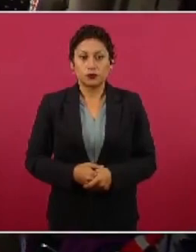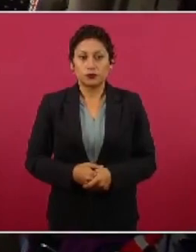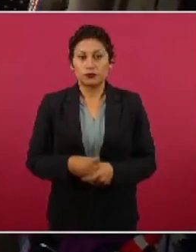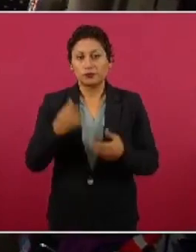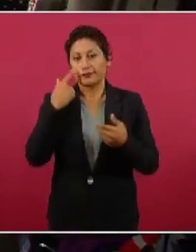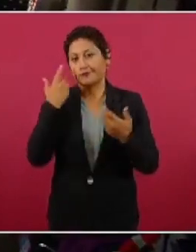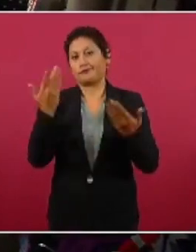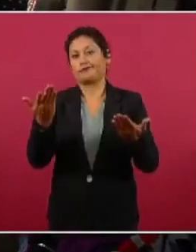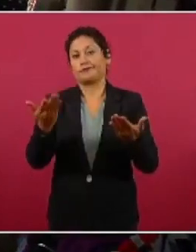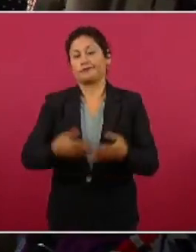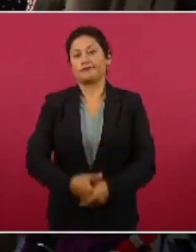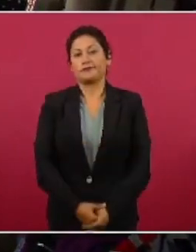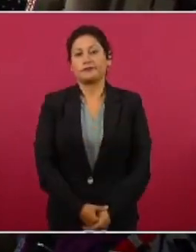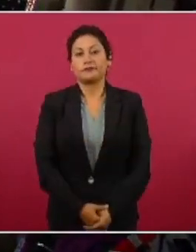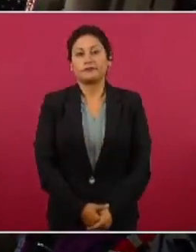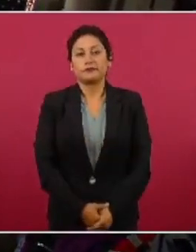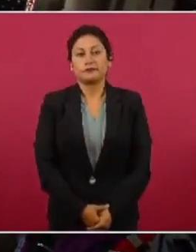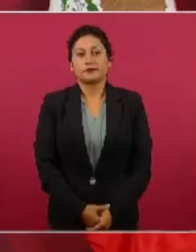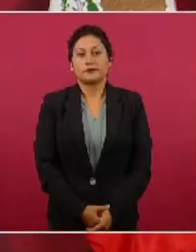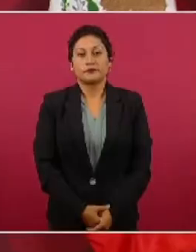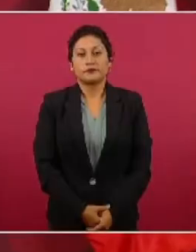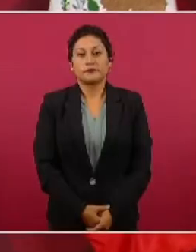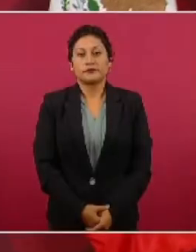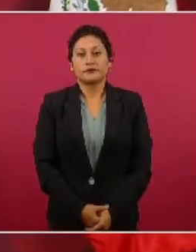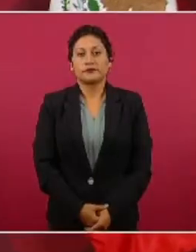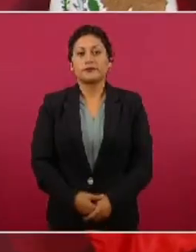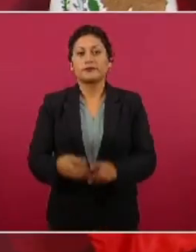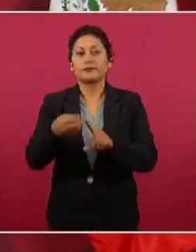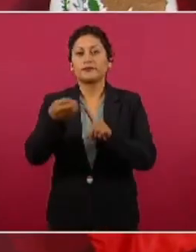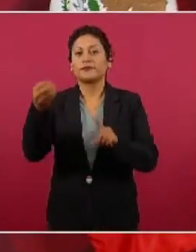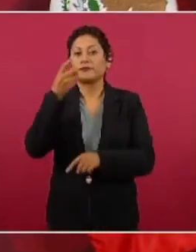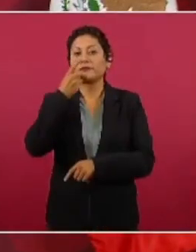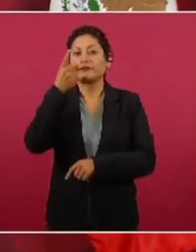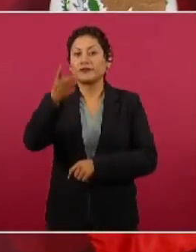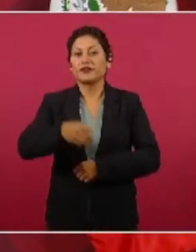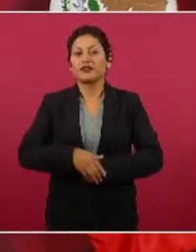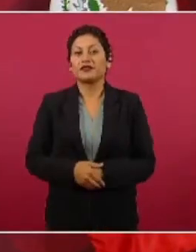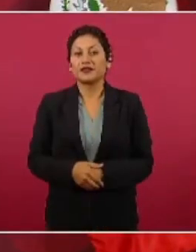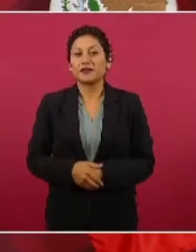Mire, se ve tan chiquito al lado de Madero.